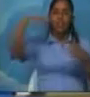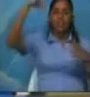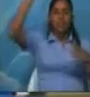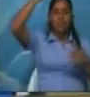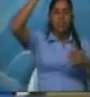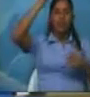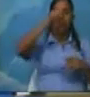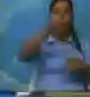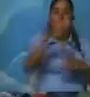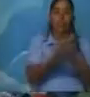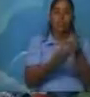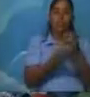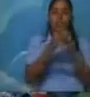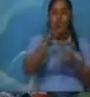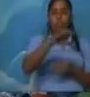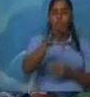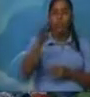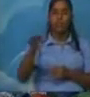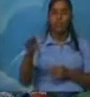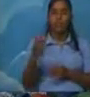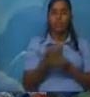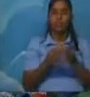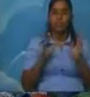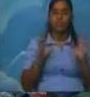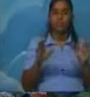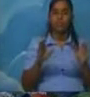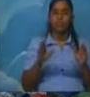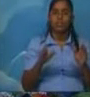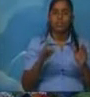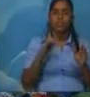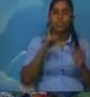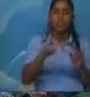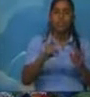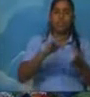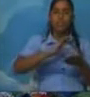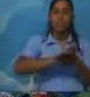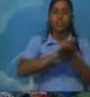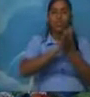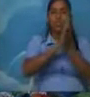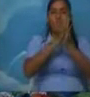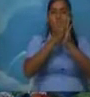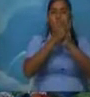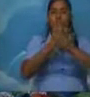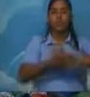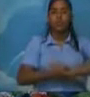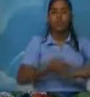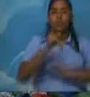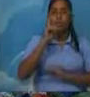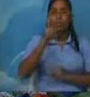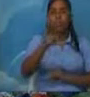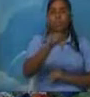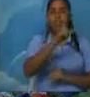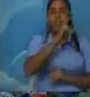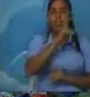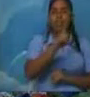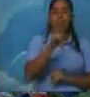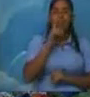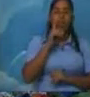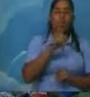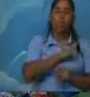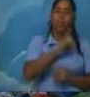tu mano é entre sus Reyes y tú destruirás el nombre de ellos y tú